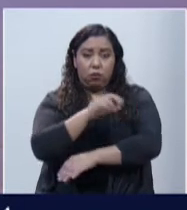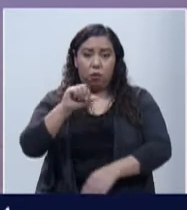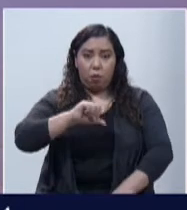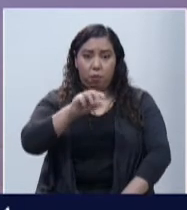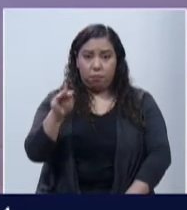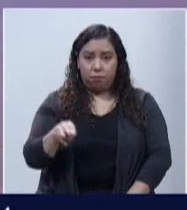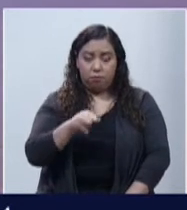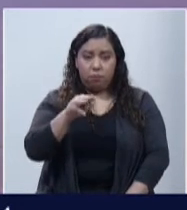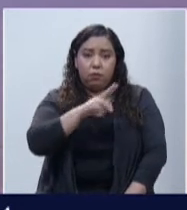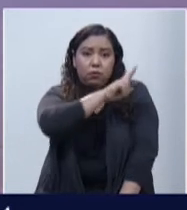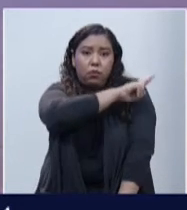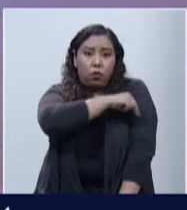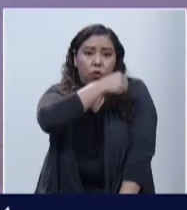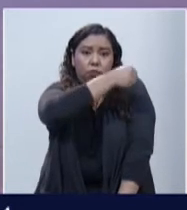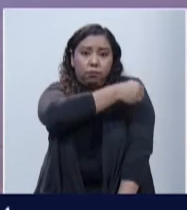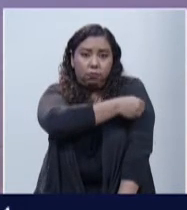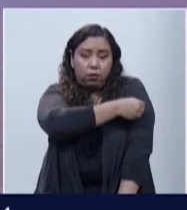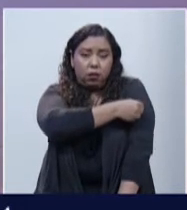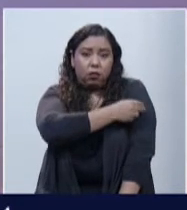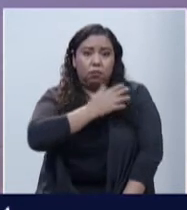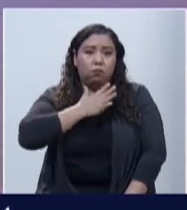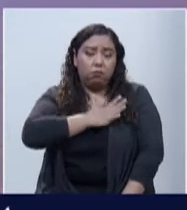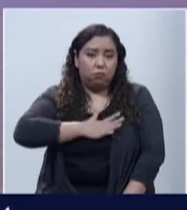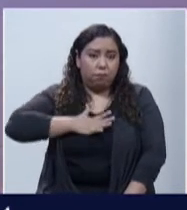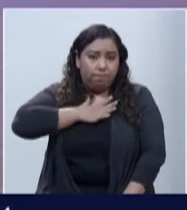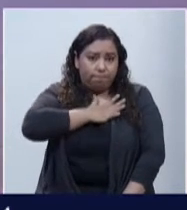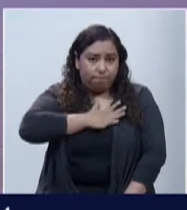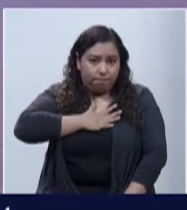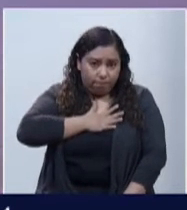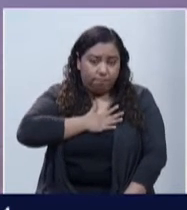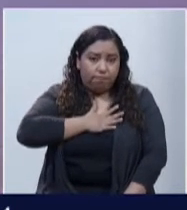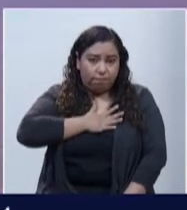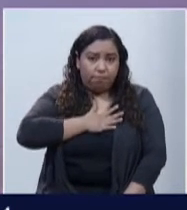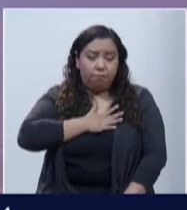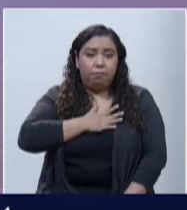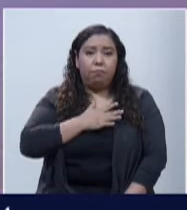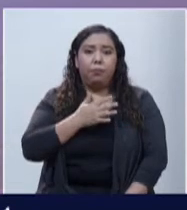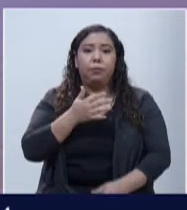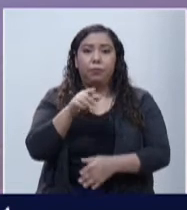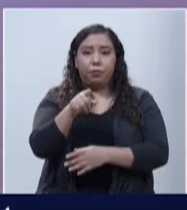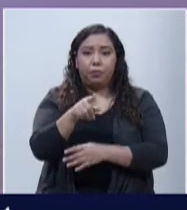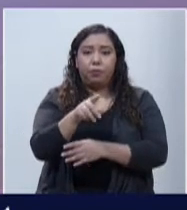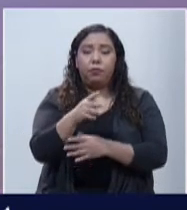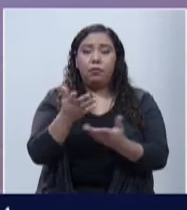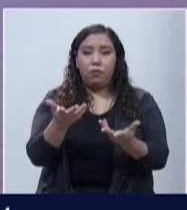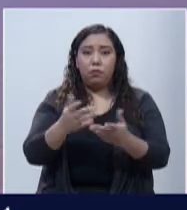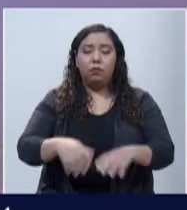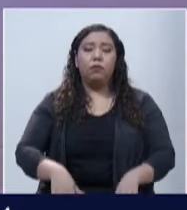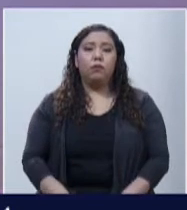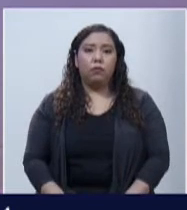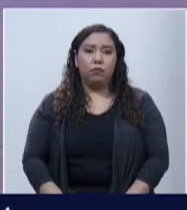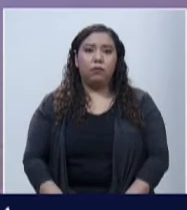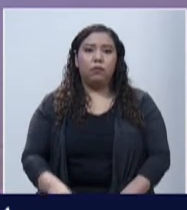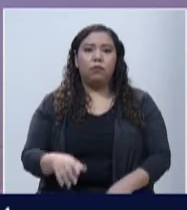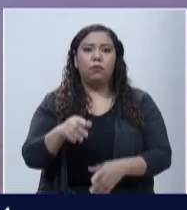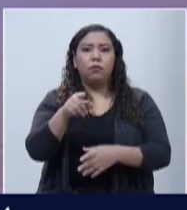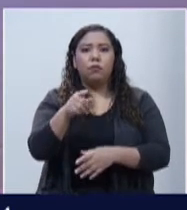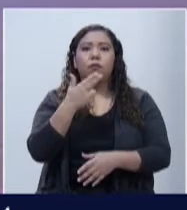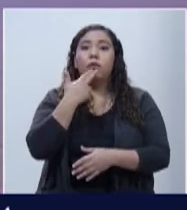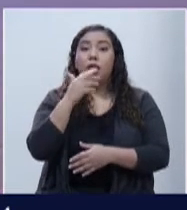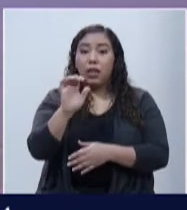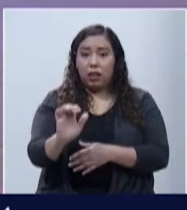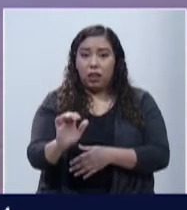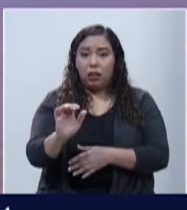miércoles en el hospital nacional cardiopulmonar más conocido como el hospital del tórax donde se beneficiará a niños